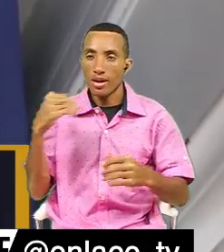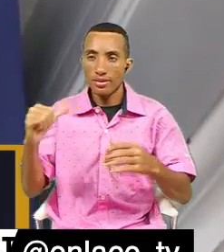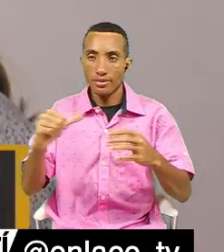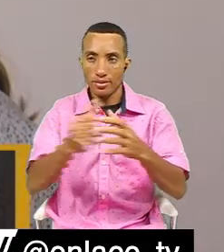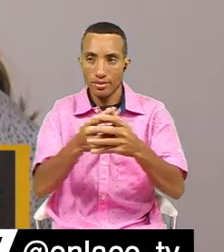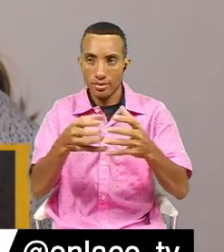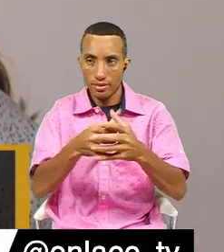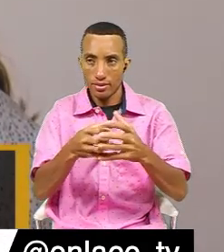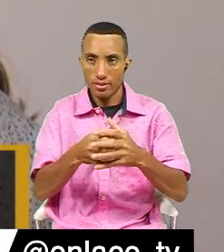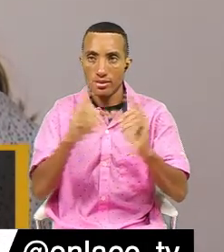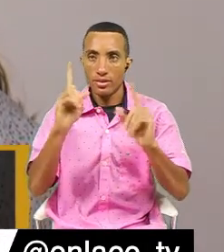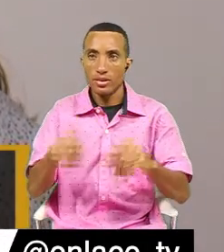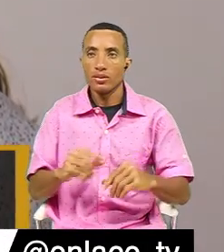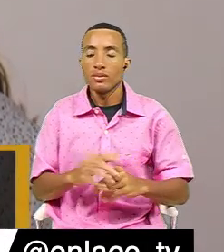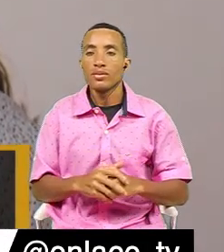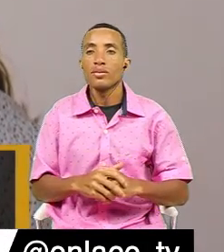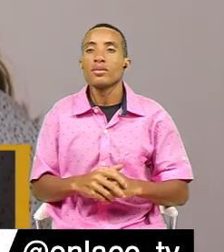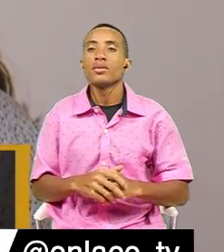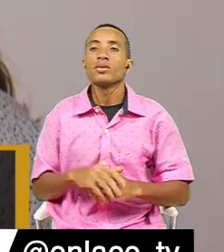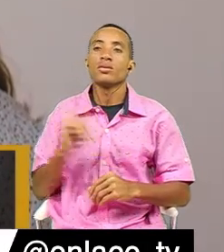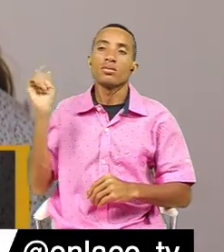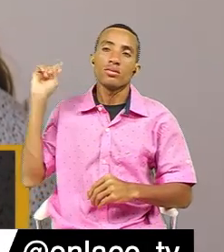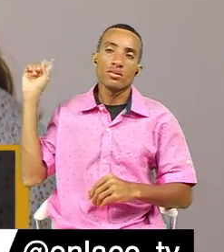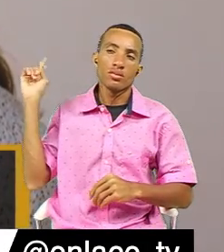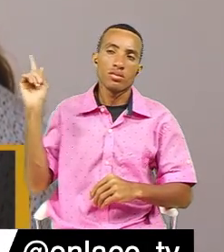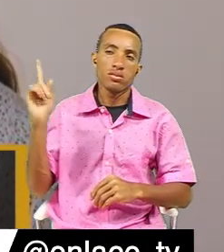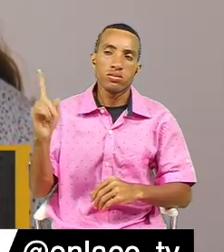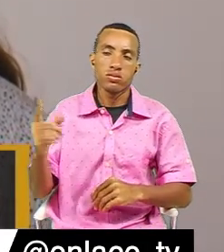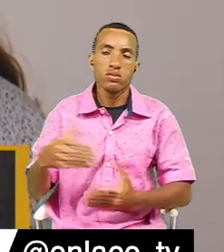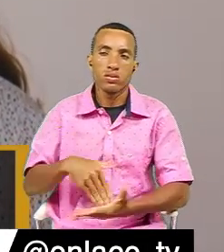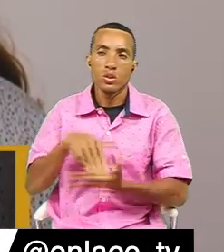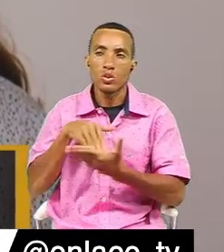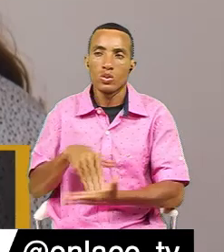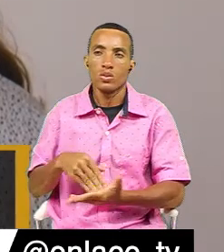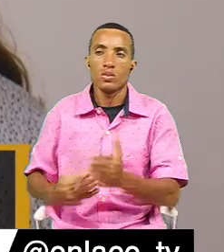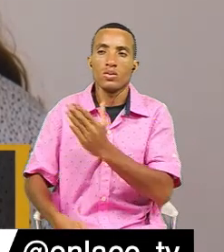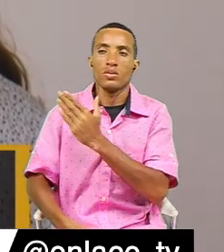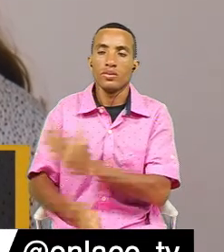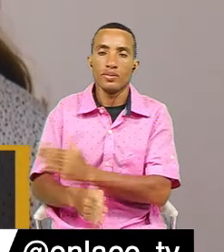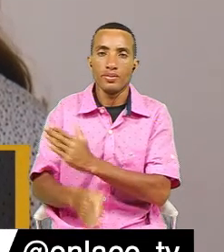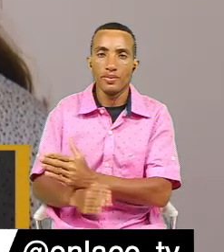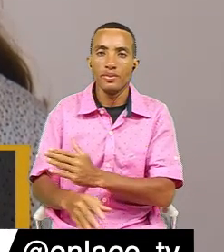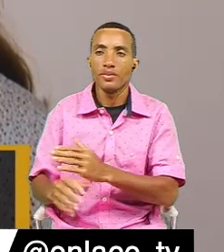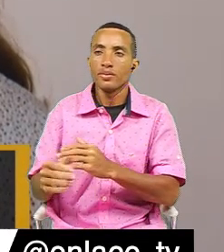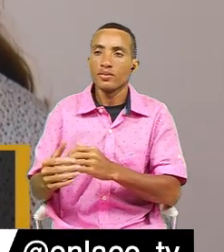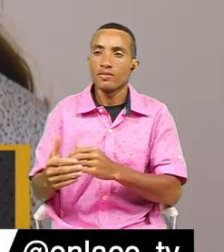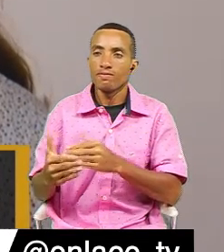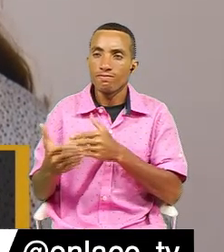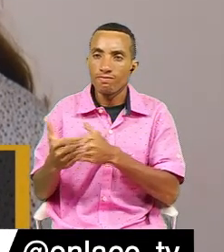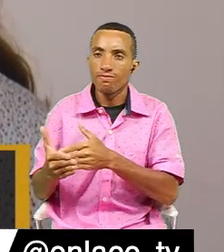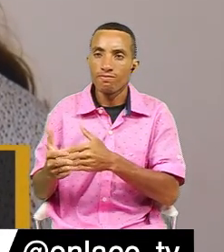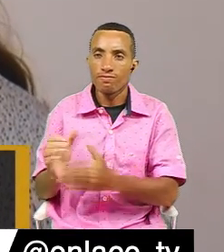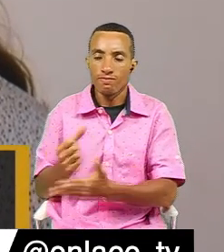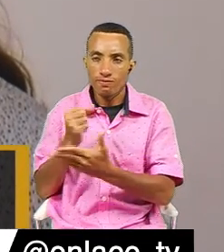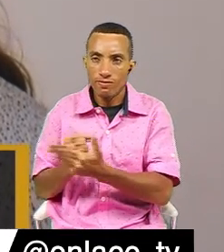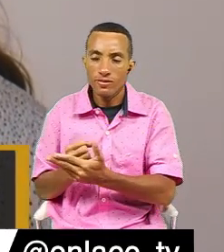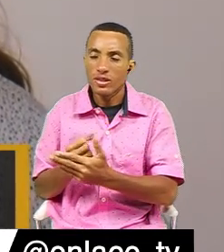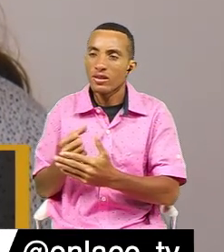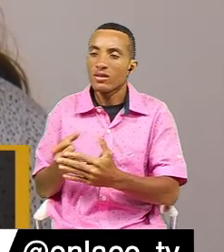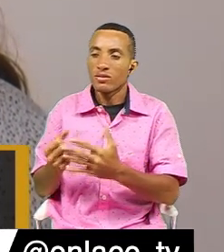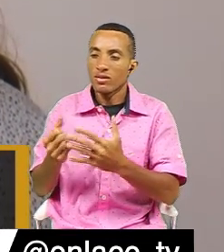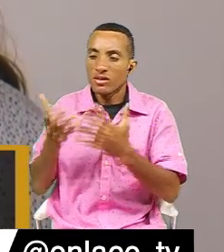OFP. Lo han sido durante muchos años, han resistido a la presión de muchos por acabar esa